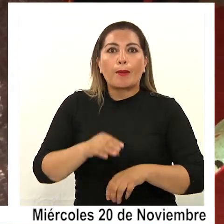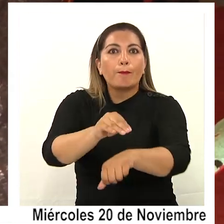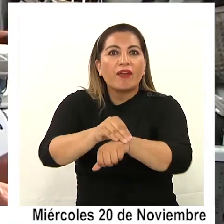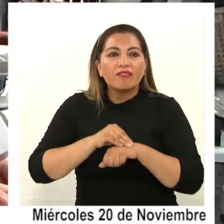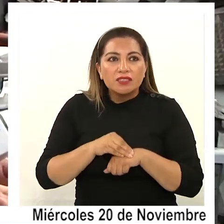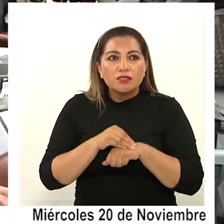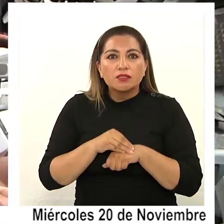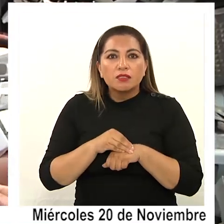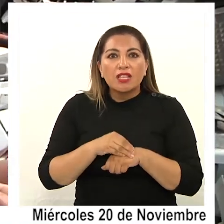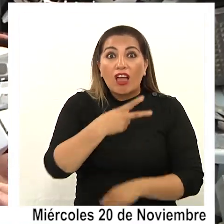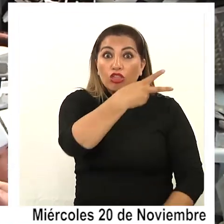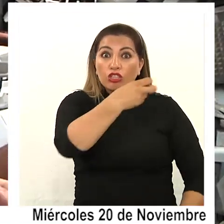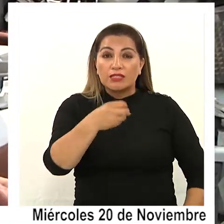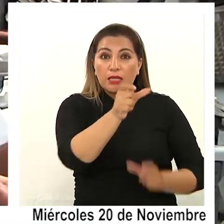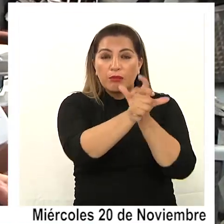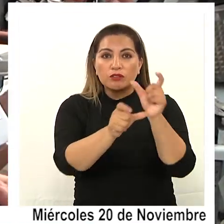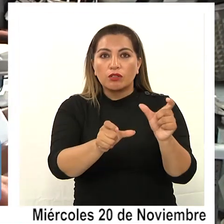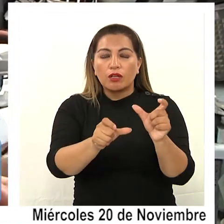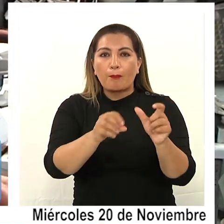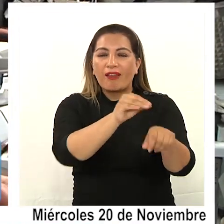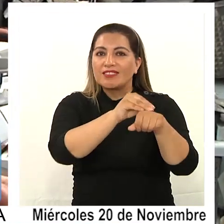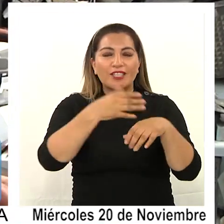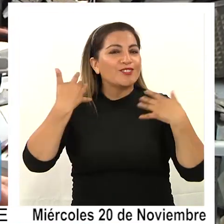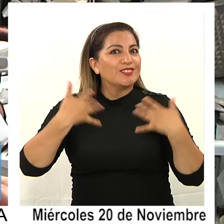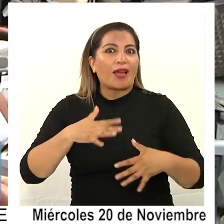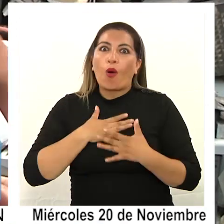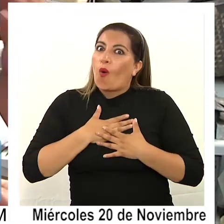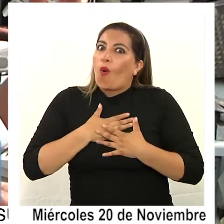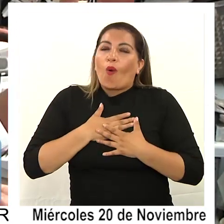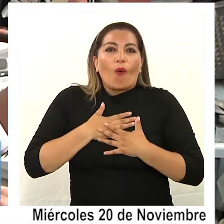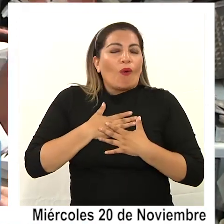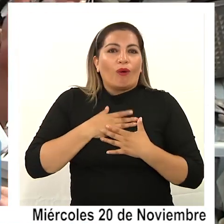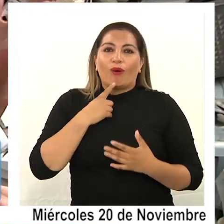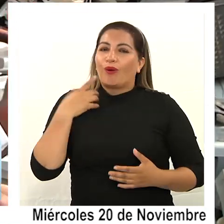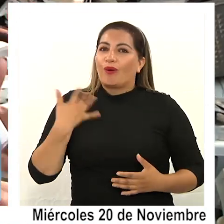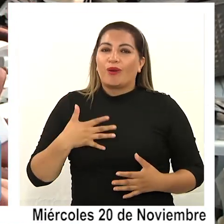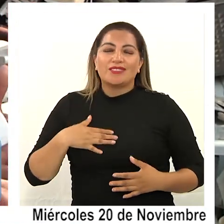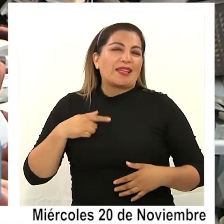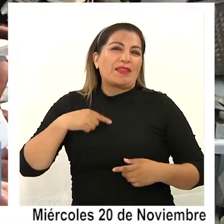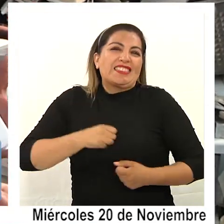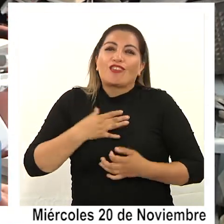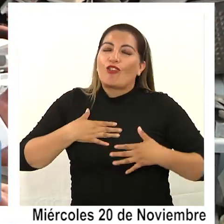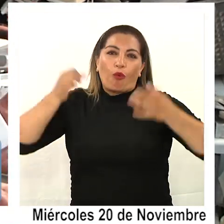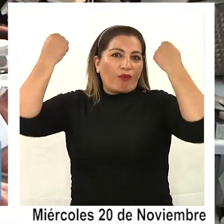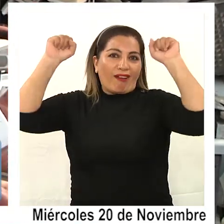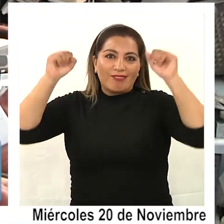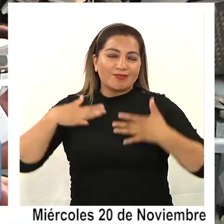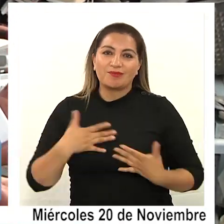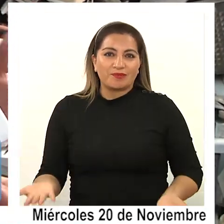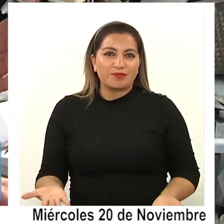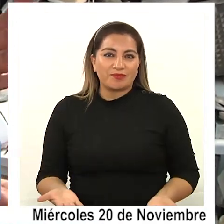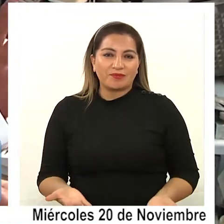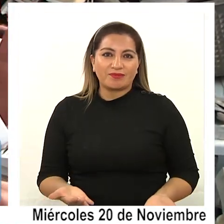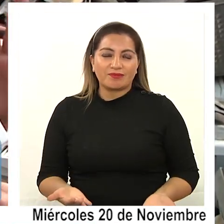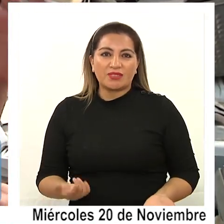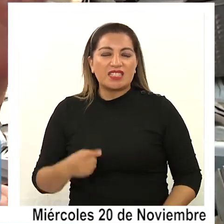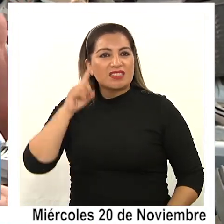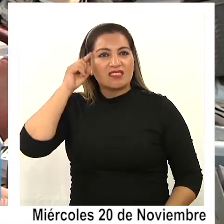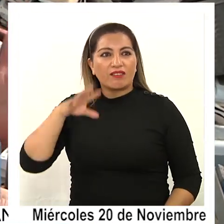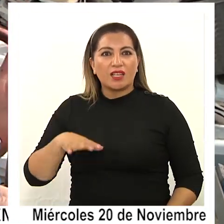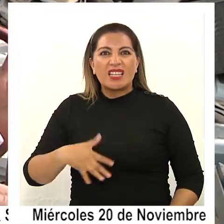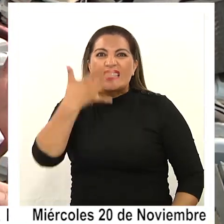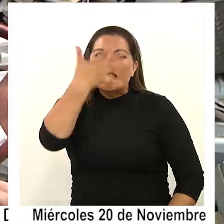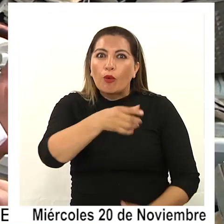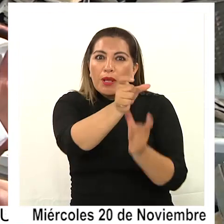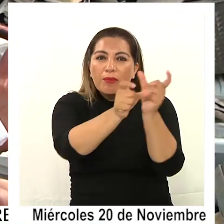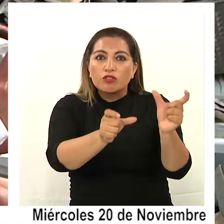estoy dentro de los 200 finalistas y yo dije, esto ya para mí, esto ya, yo ya gané. Porque saber que quedaste de